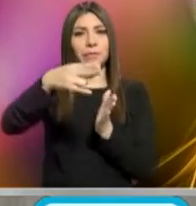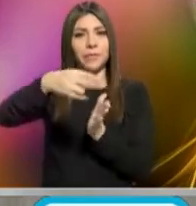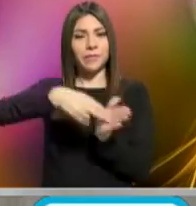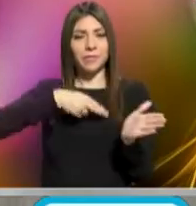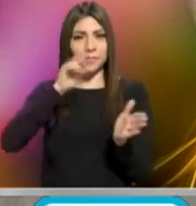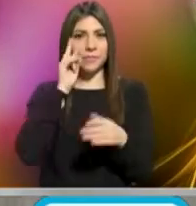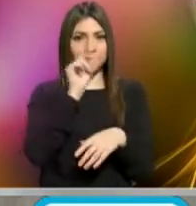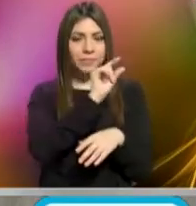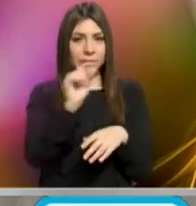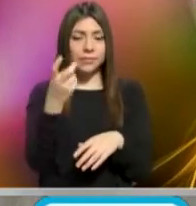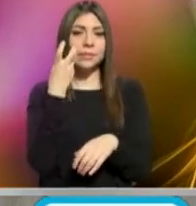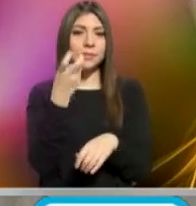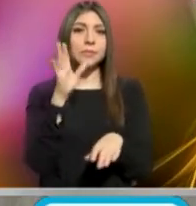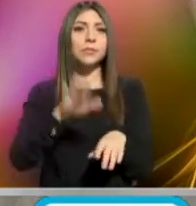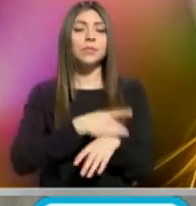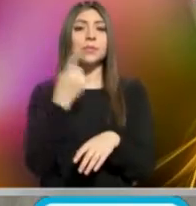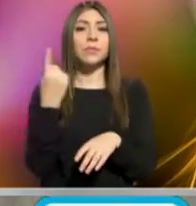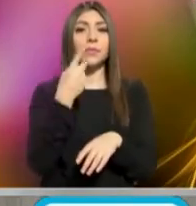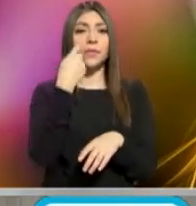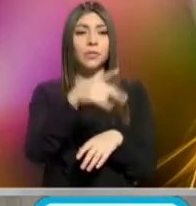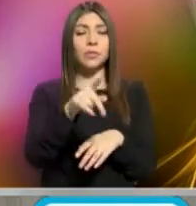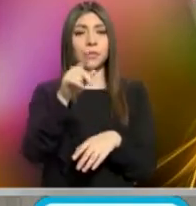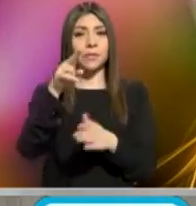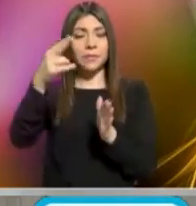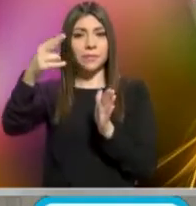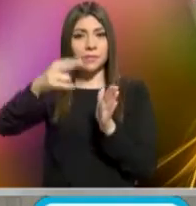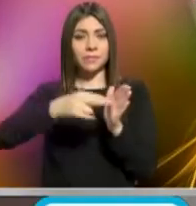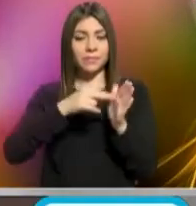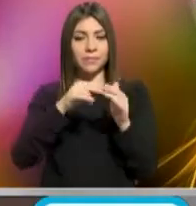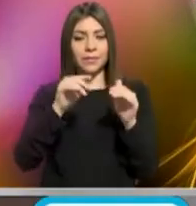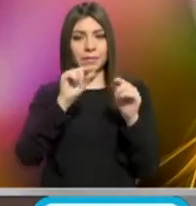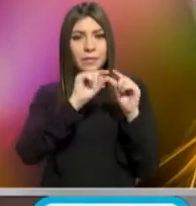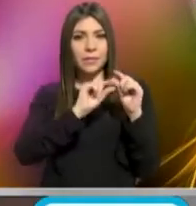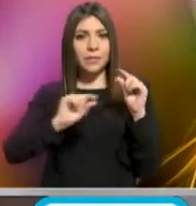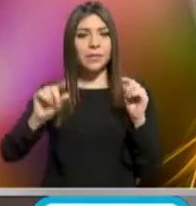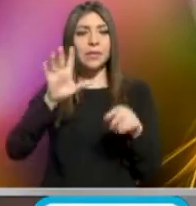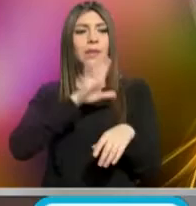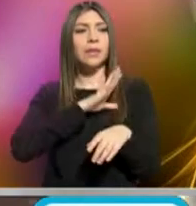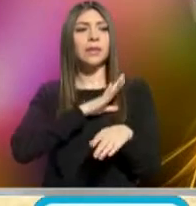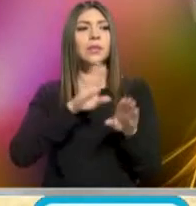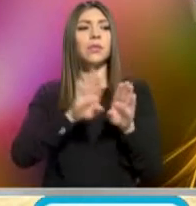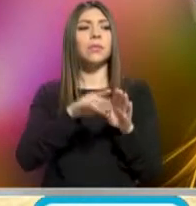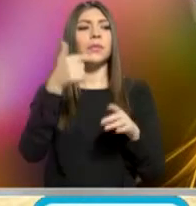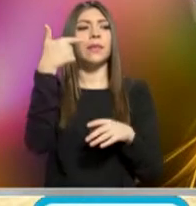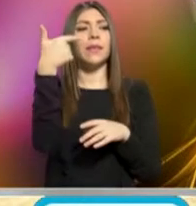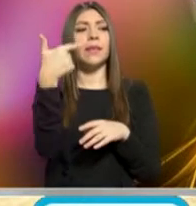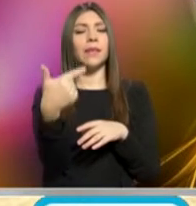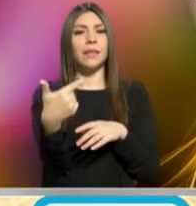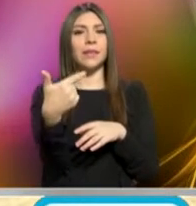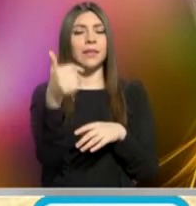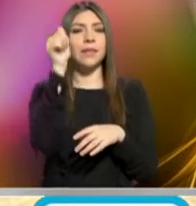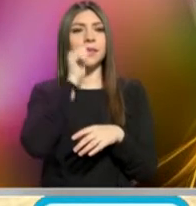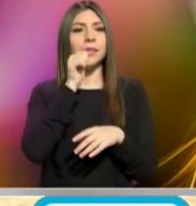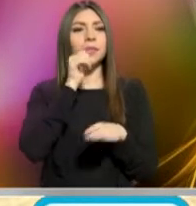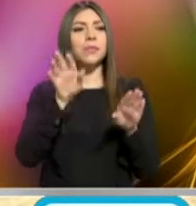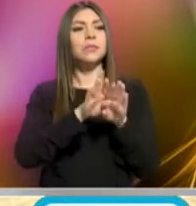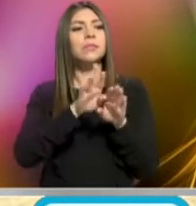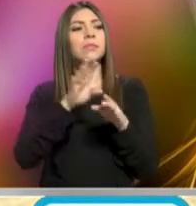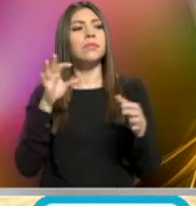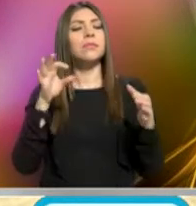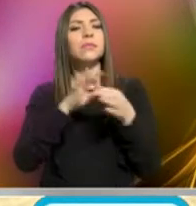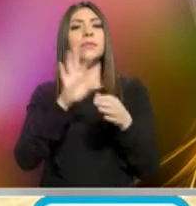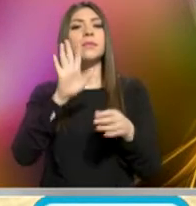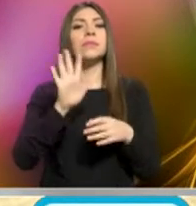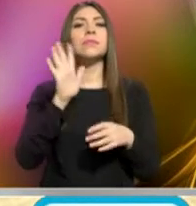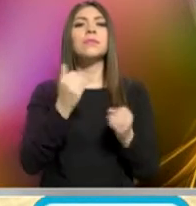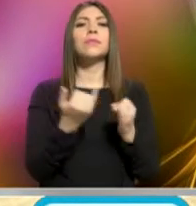esto. Es un hombre que en la parte baja de la firma tiene grandes garigoleos, sobre todo en la G, que siempre se ha relacionado mucho con la parte